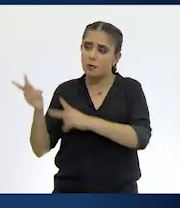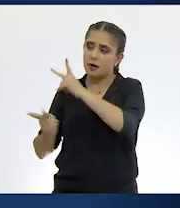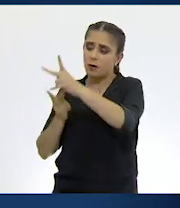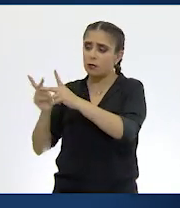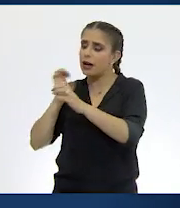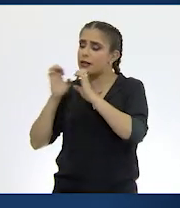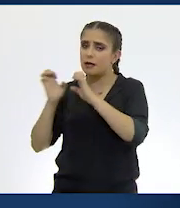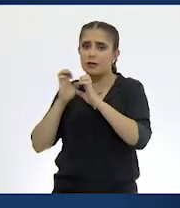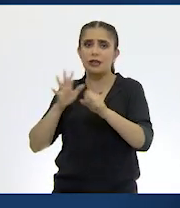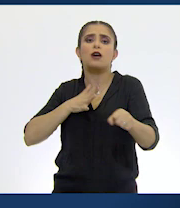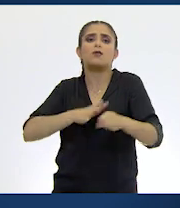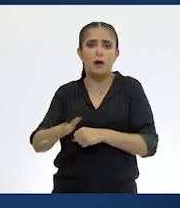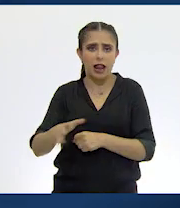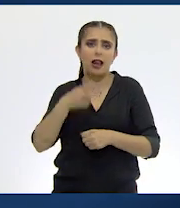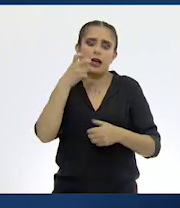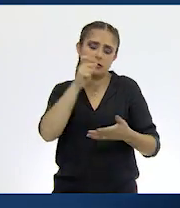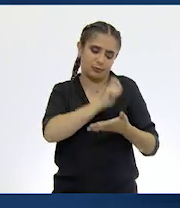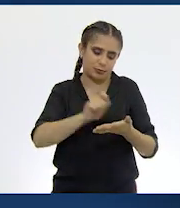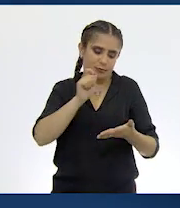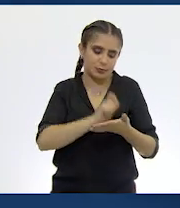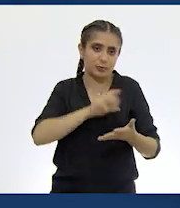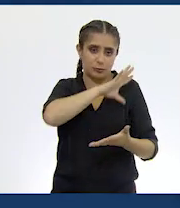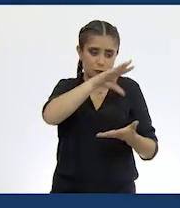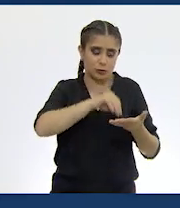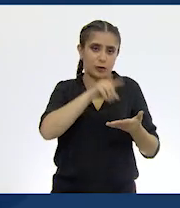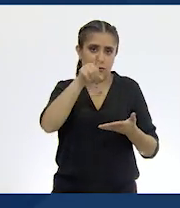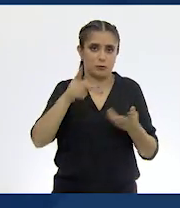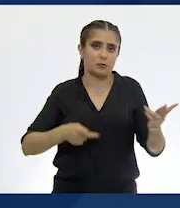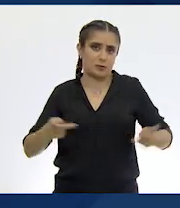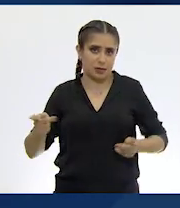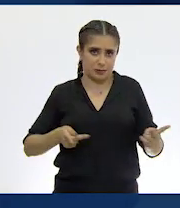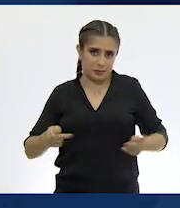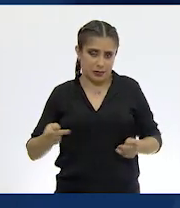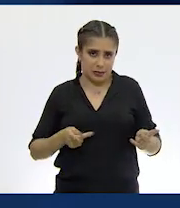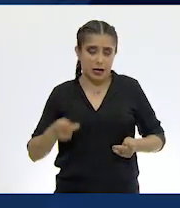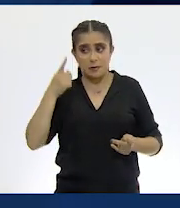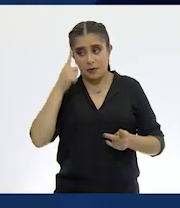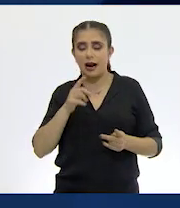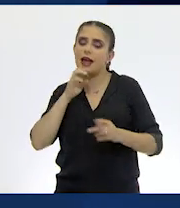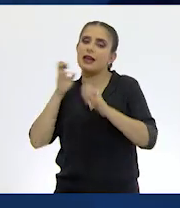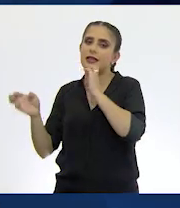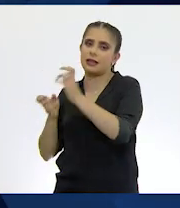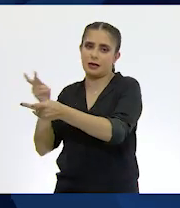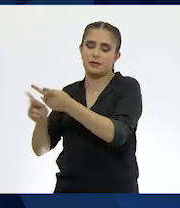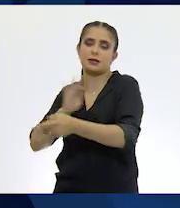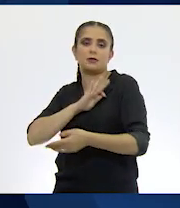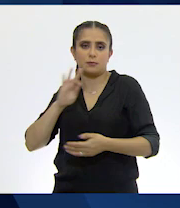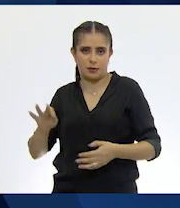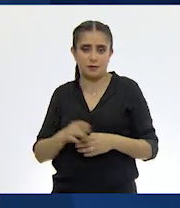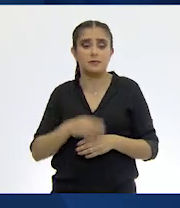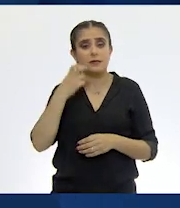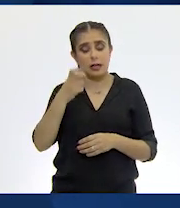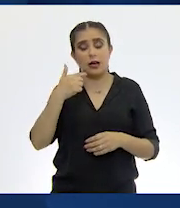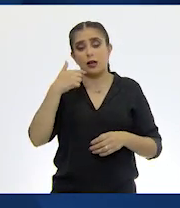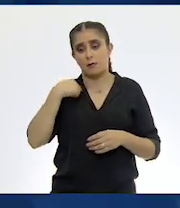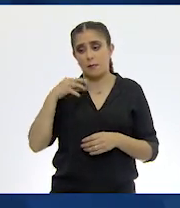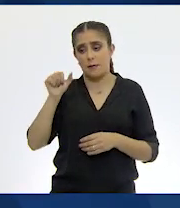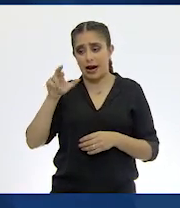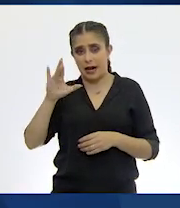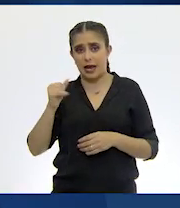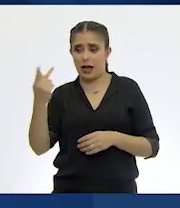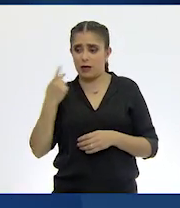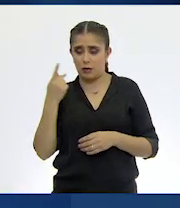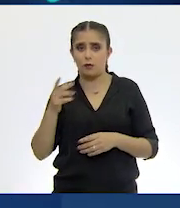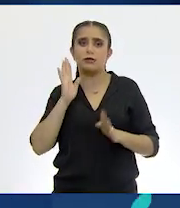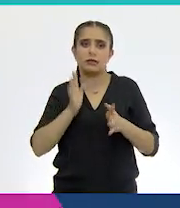harás durante la entrevista. Y pues María y yo hemos estado trabajando precisamente con la entrevista porque María